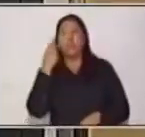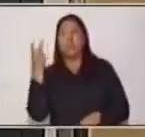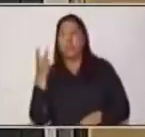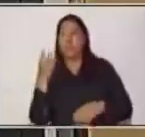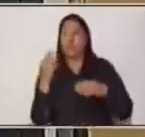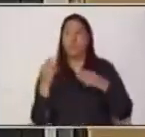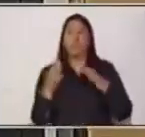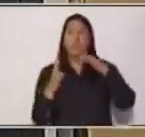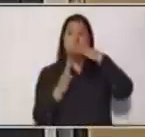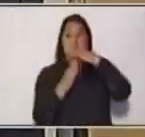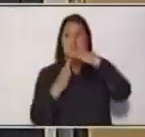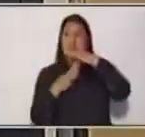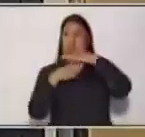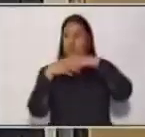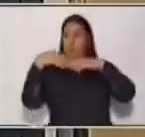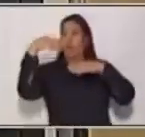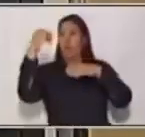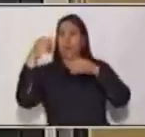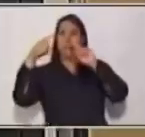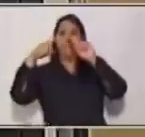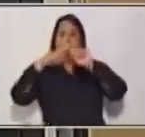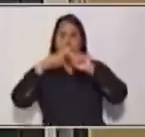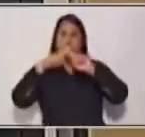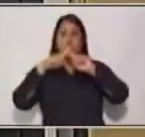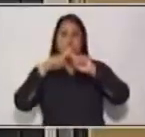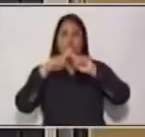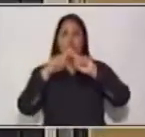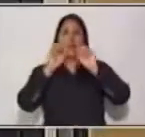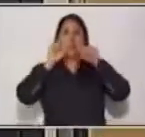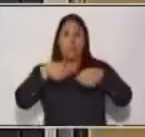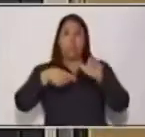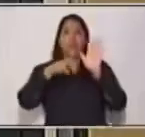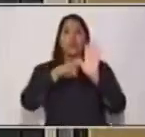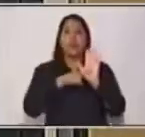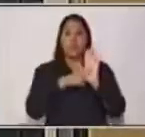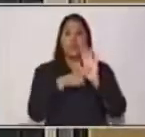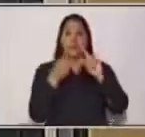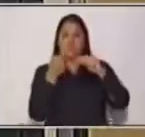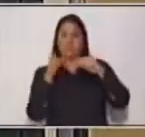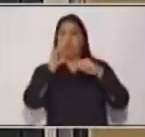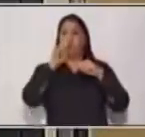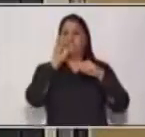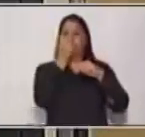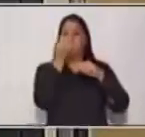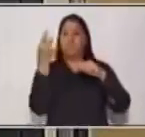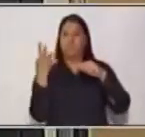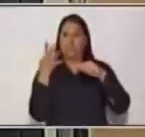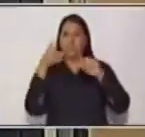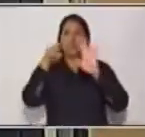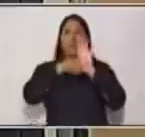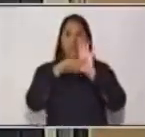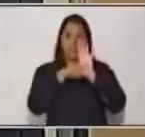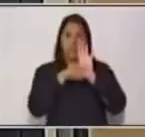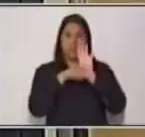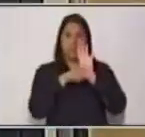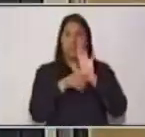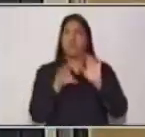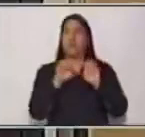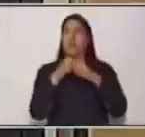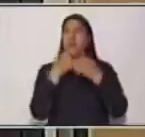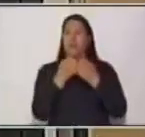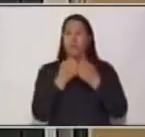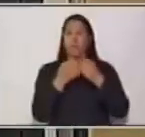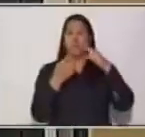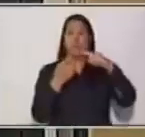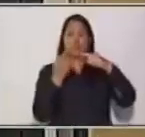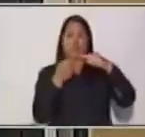base y restar sus exponentes. Entonces voy a restar el valor del exponente del numerador